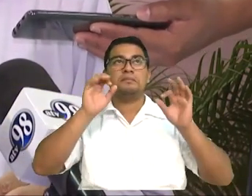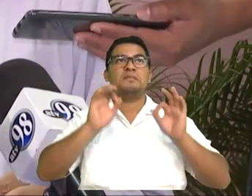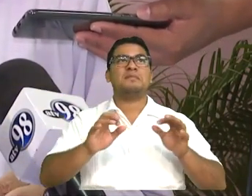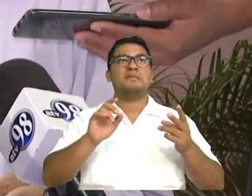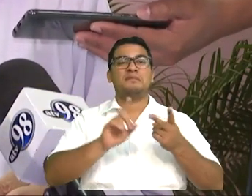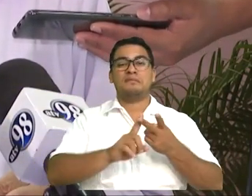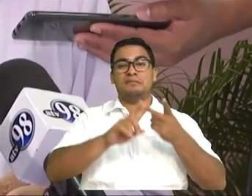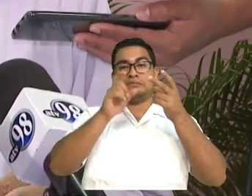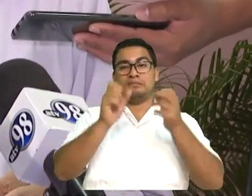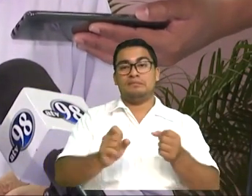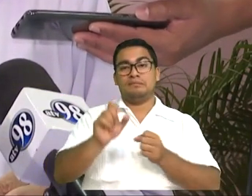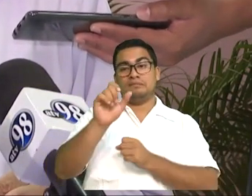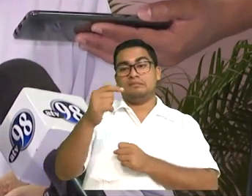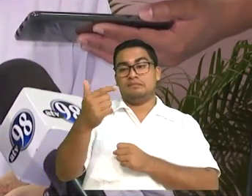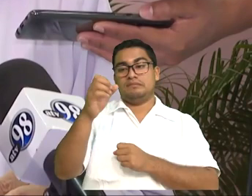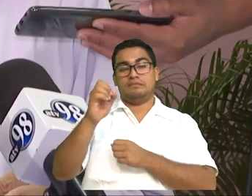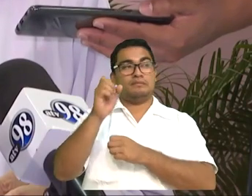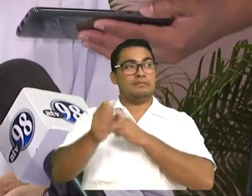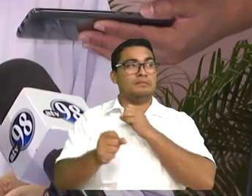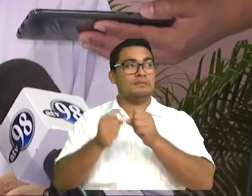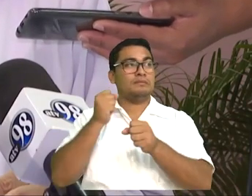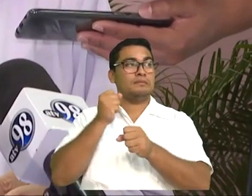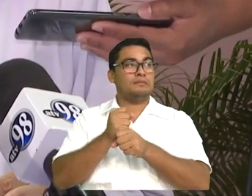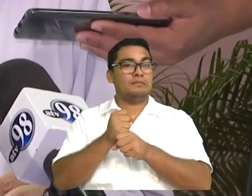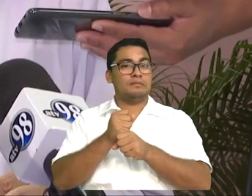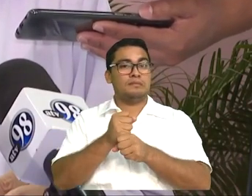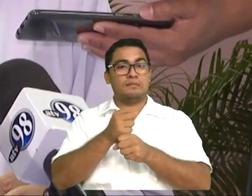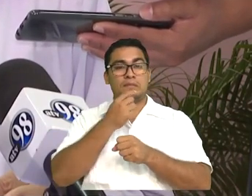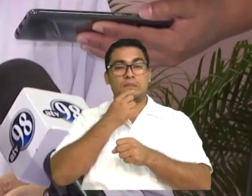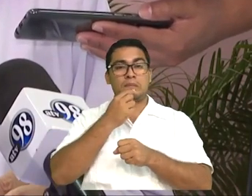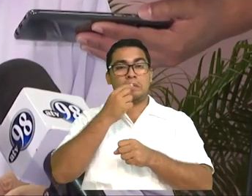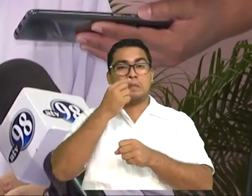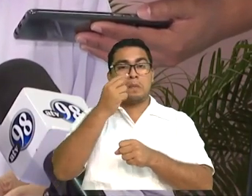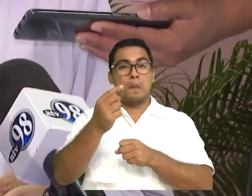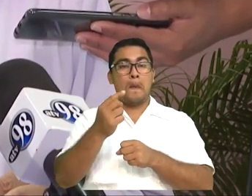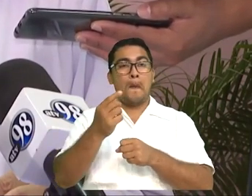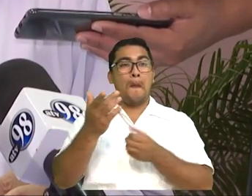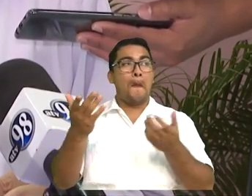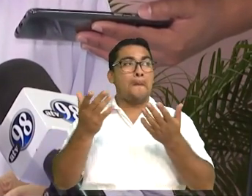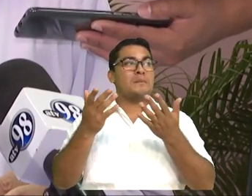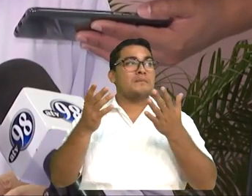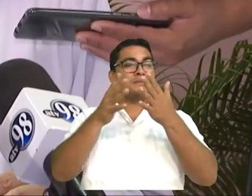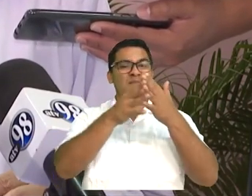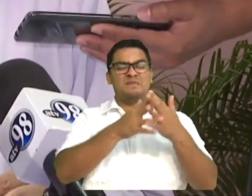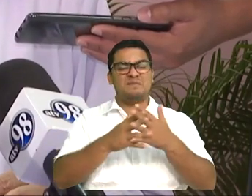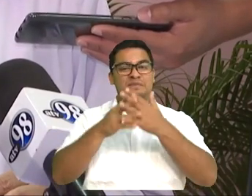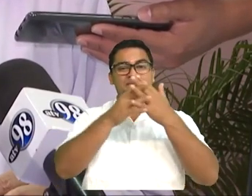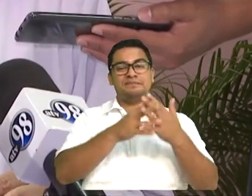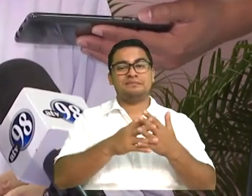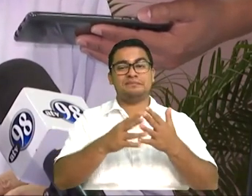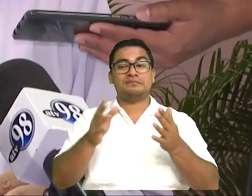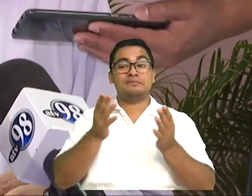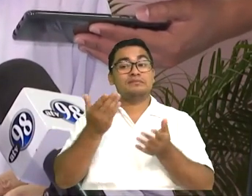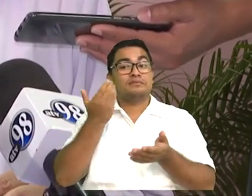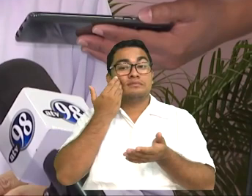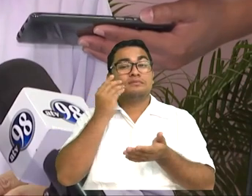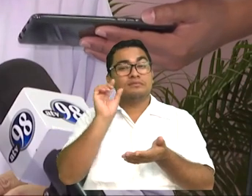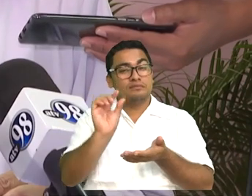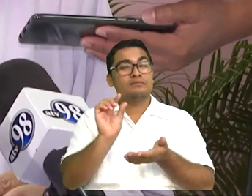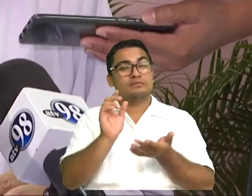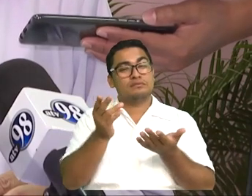El señor de 70 años que también llegó a Estados Unidos, quien se encuentra delicado de